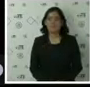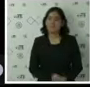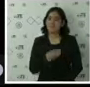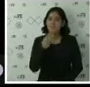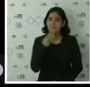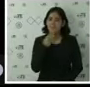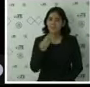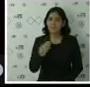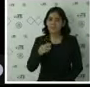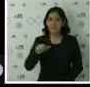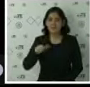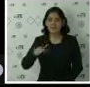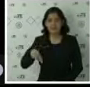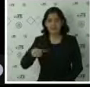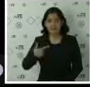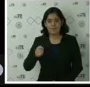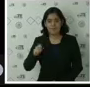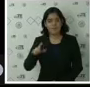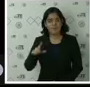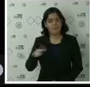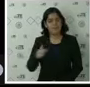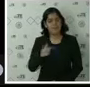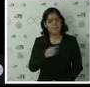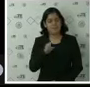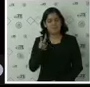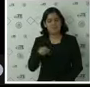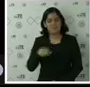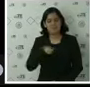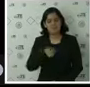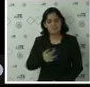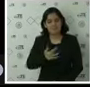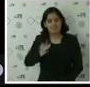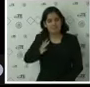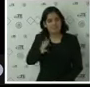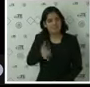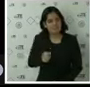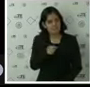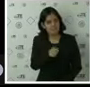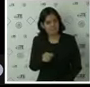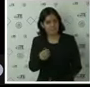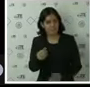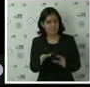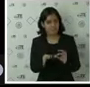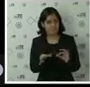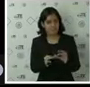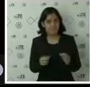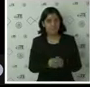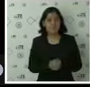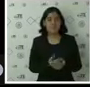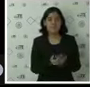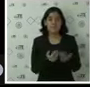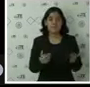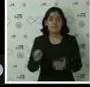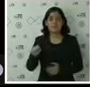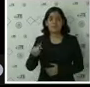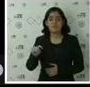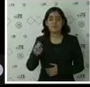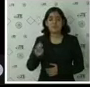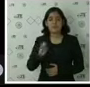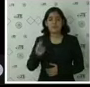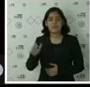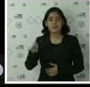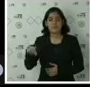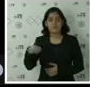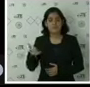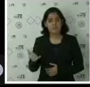Excelente, Ángel. Muy bien, siéntete orgulloso de tu presentación. Te felicito. Gracias. Al contrario, Stephanie, mi querida Stephanie,